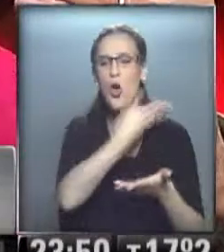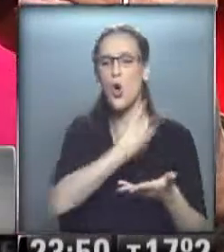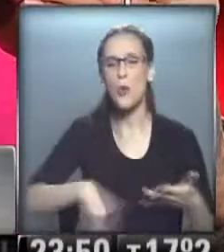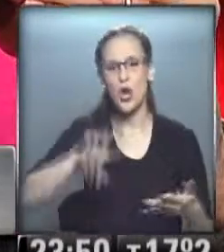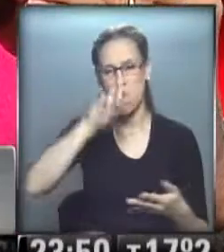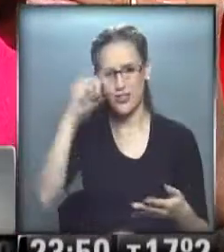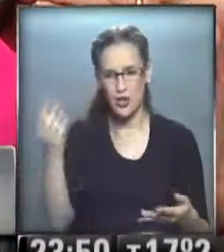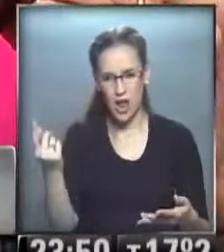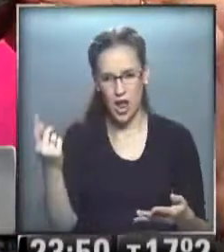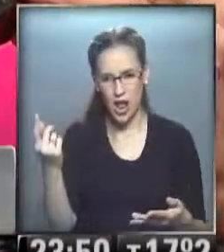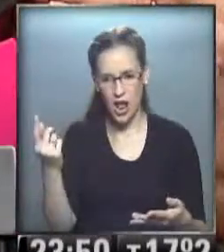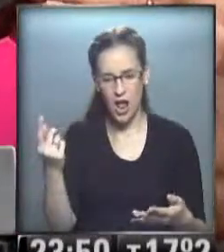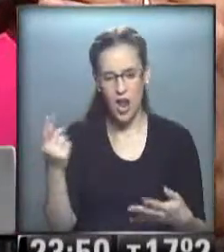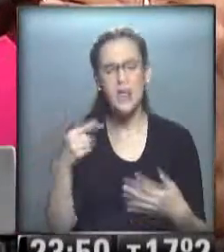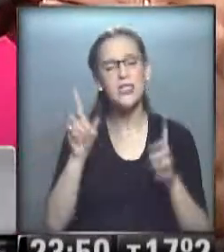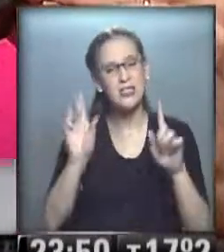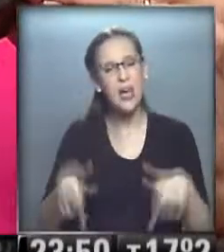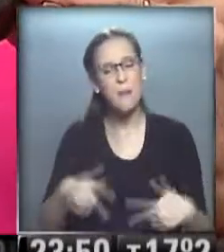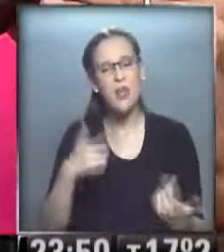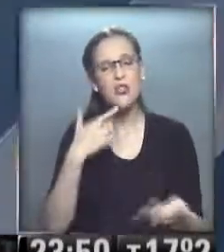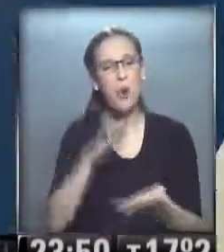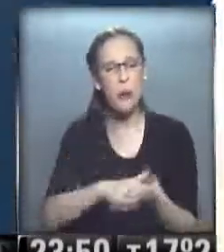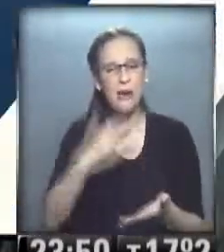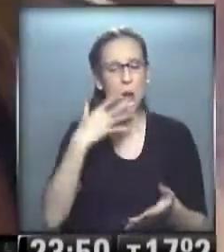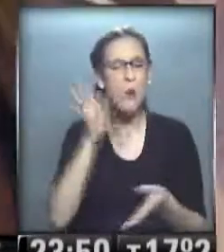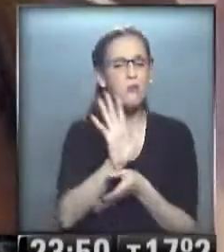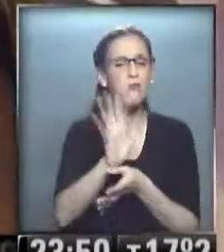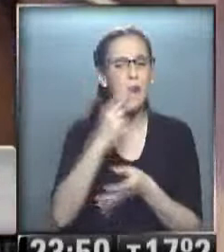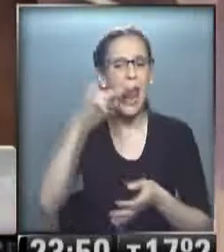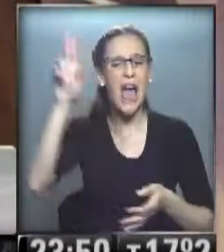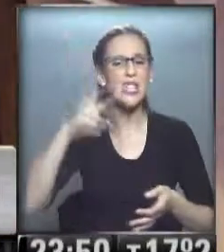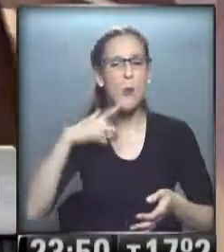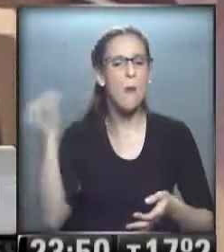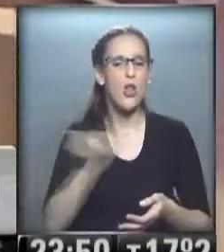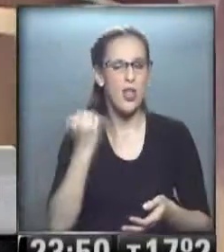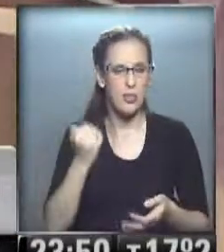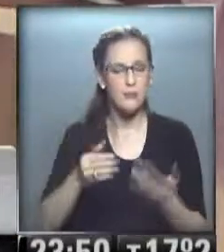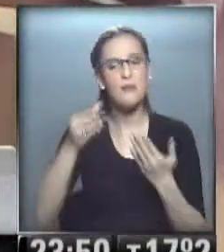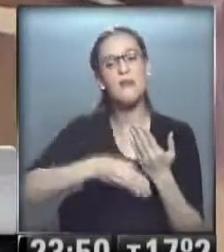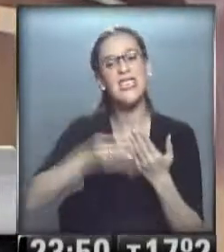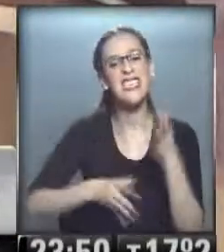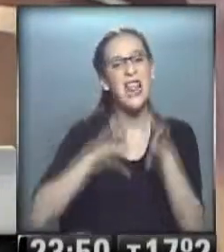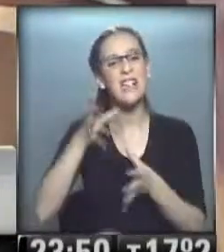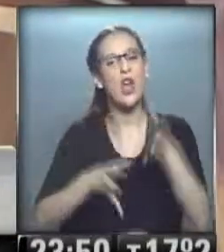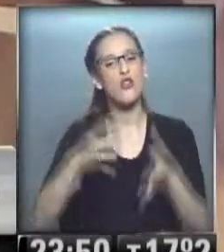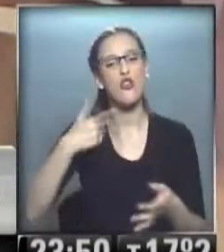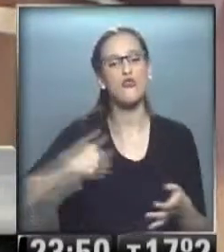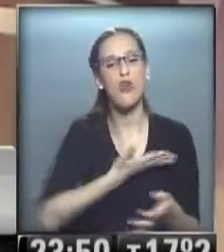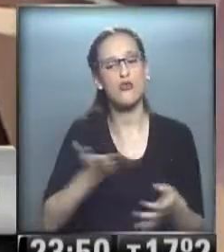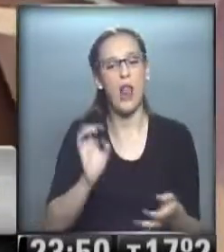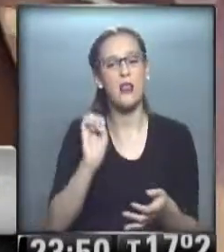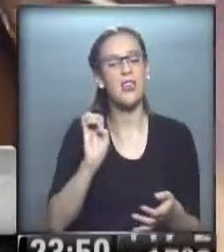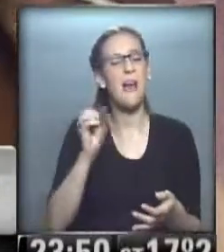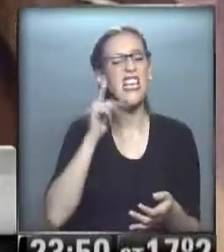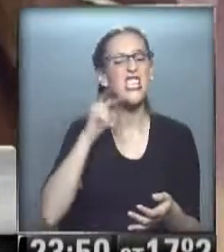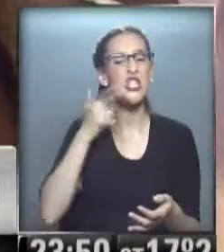con aberraciones y siniestros del régimen nazi. La ministra de Desarrollo Social, Alicia Kirchner, fue